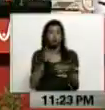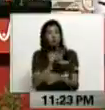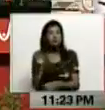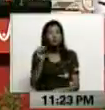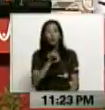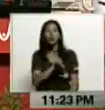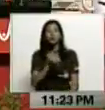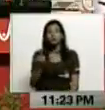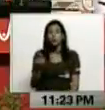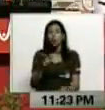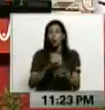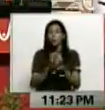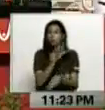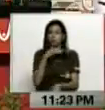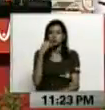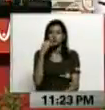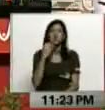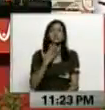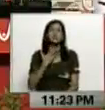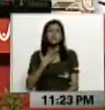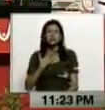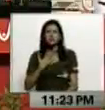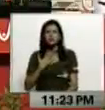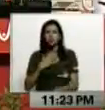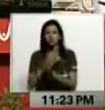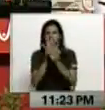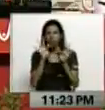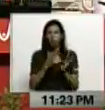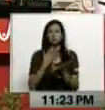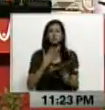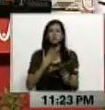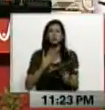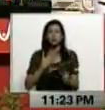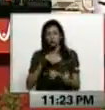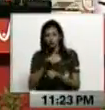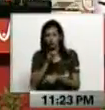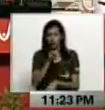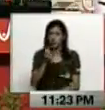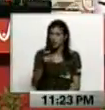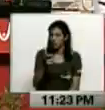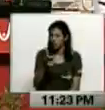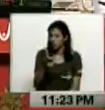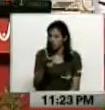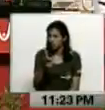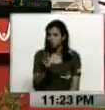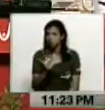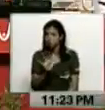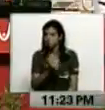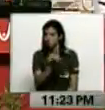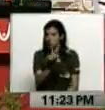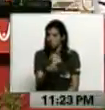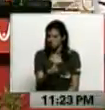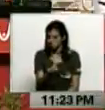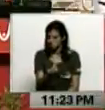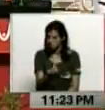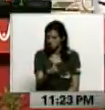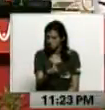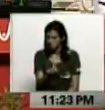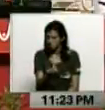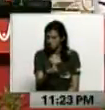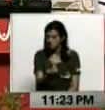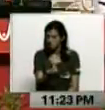tributarias por actos laivos mg no sé que significar en la vía pública